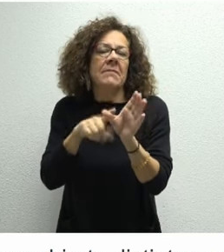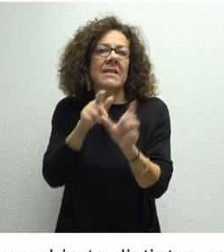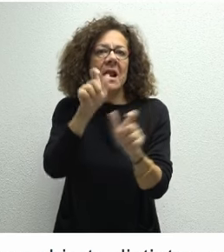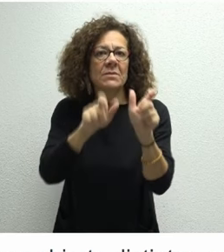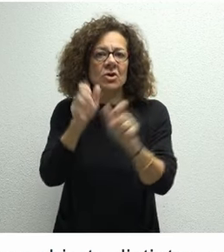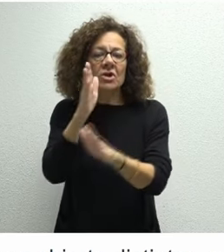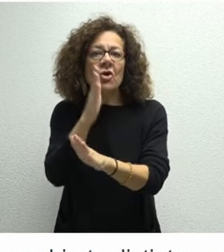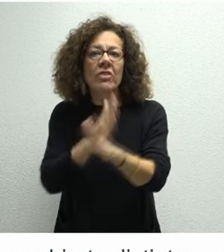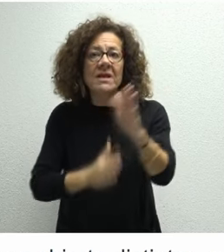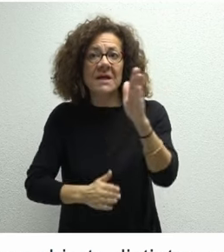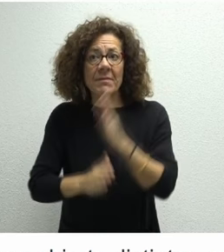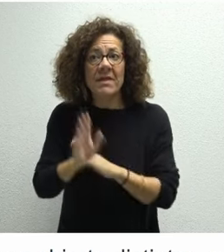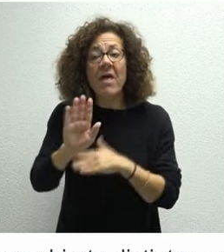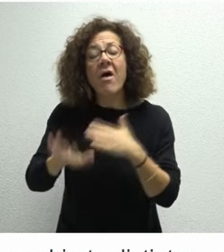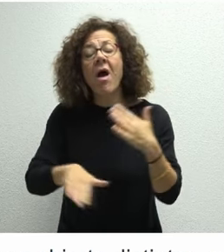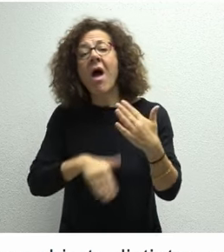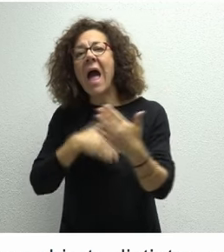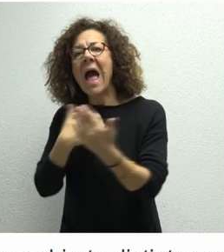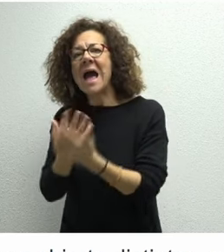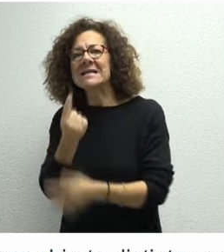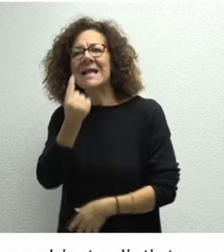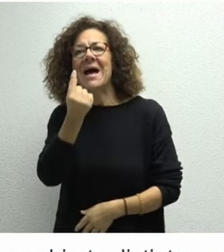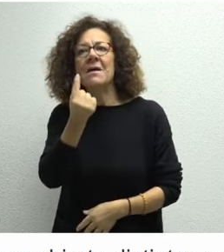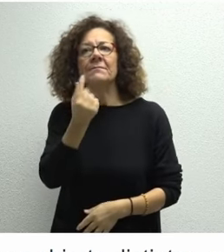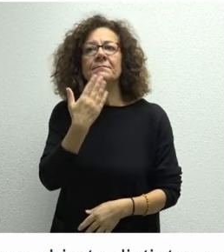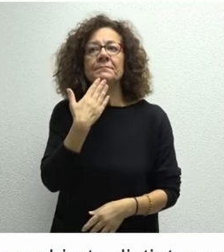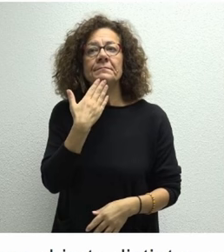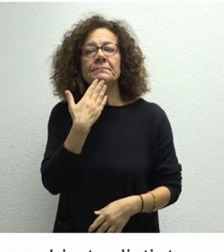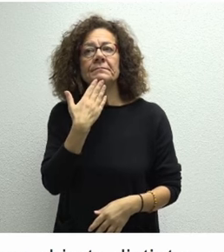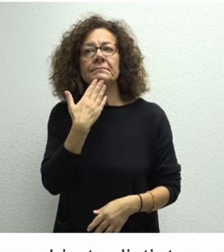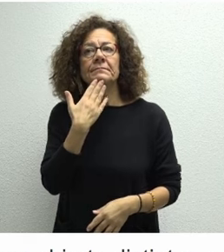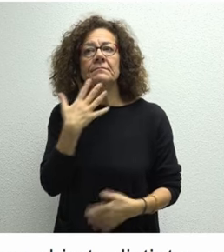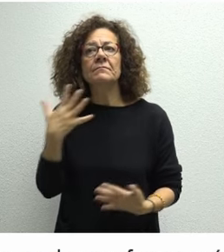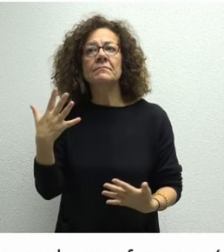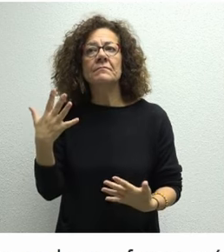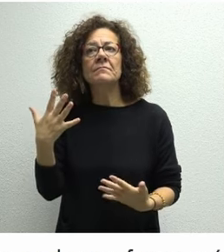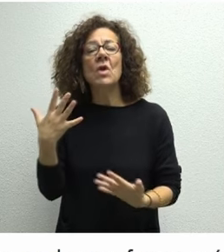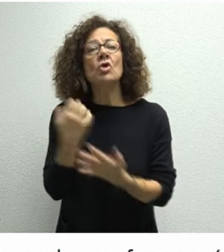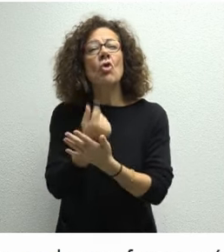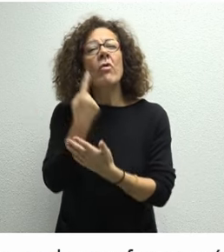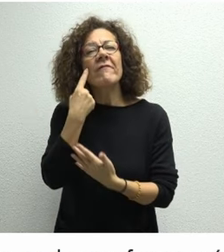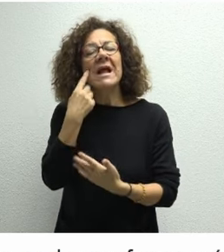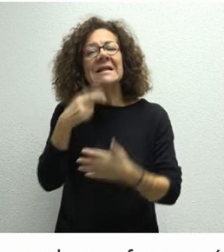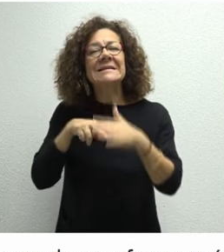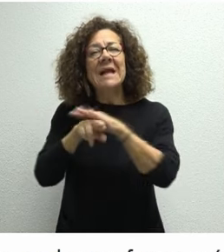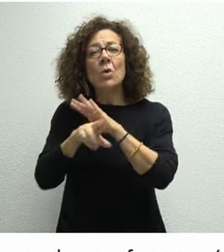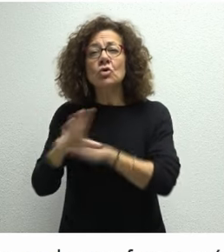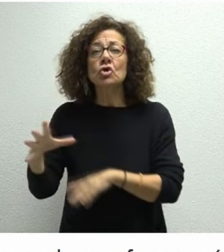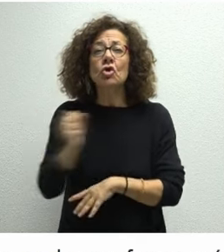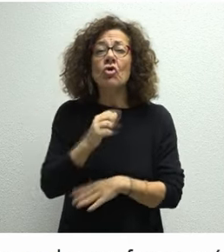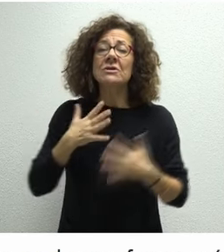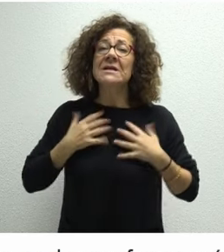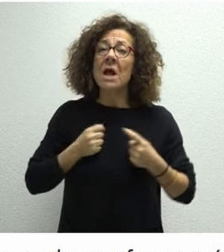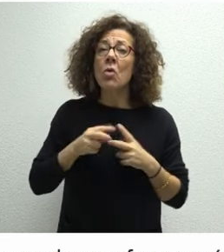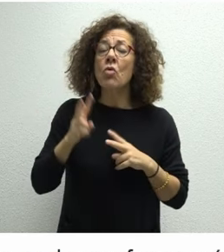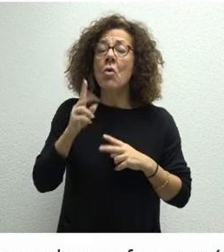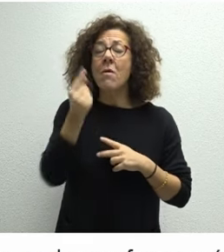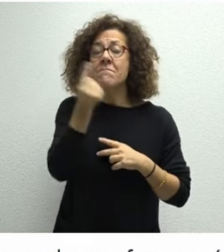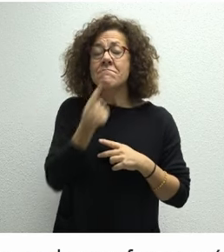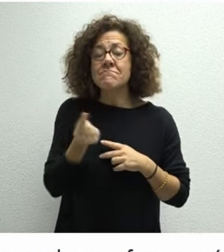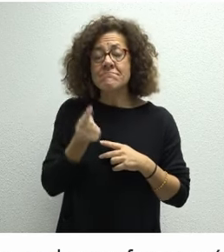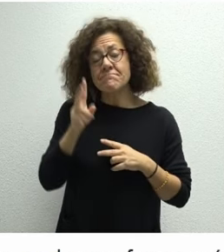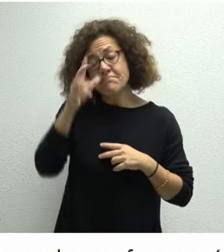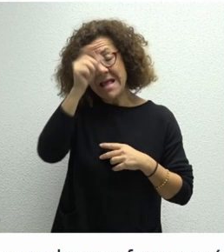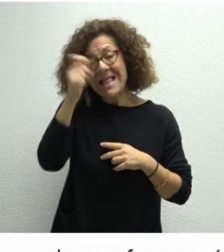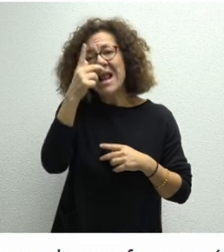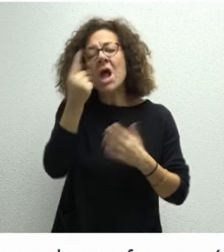discapacidad hasta dibujar eh todos los recursos de Salud Mental de una forma más visual en un mapa que nos